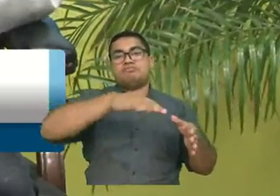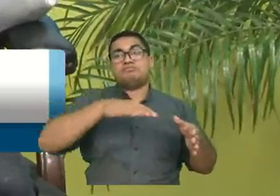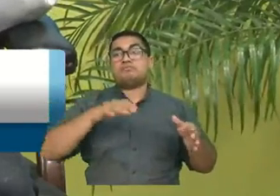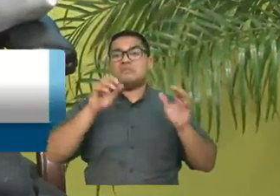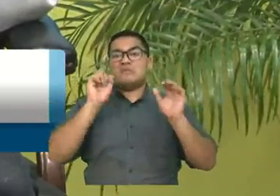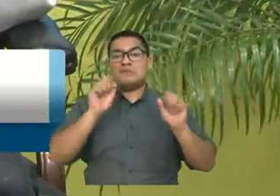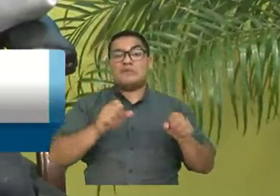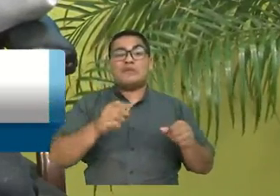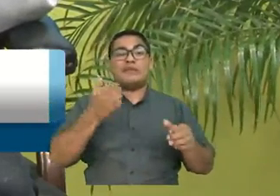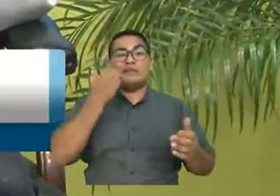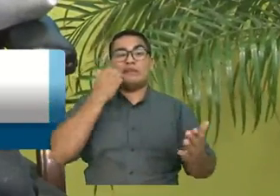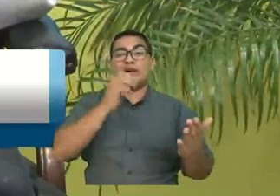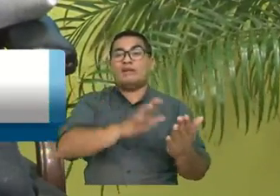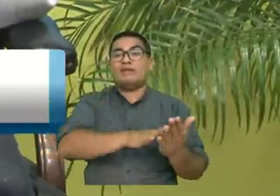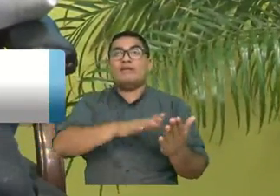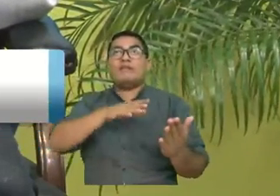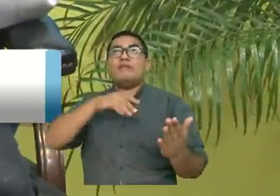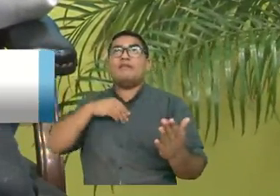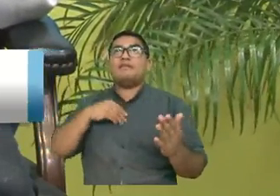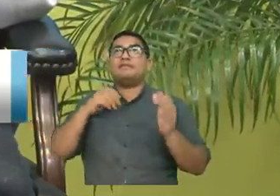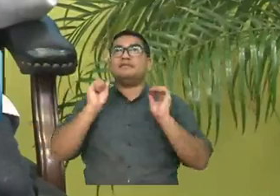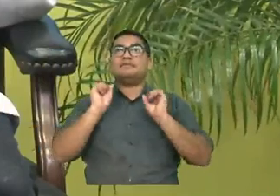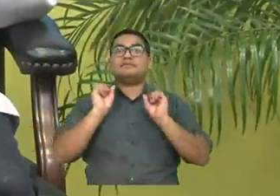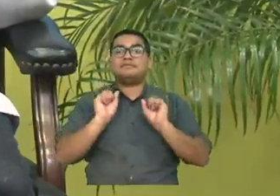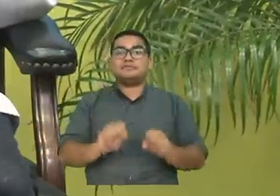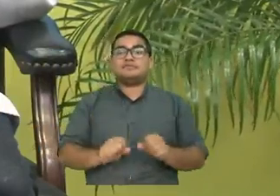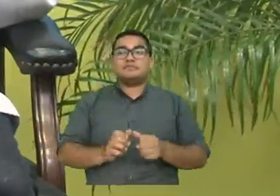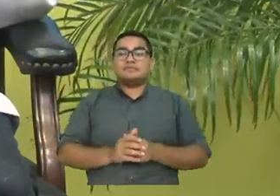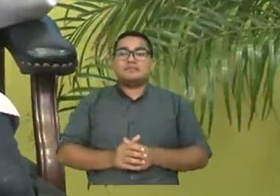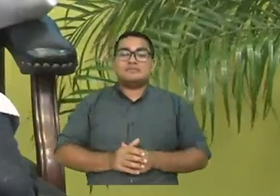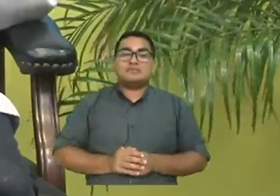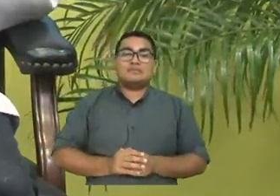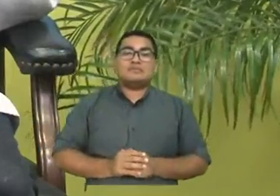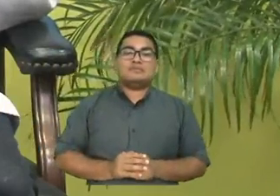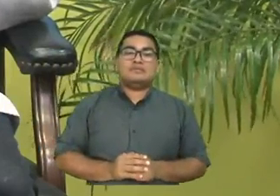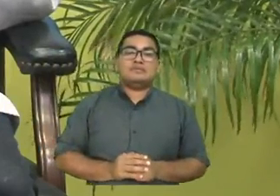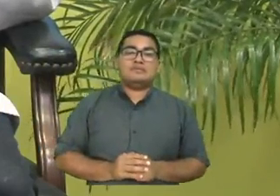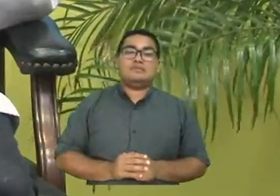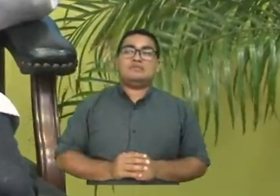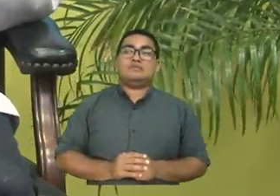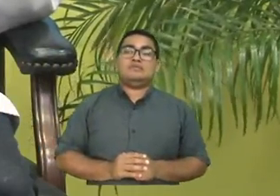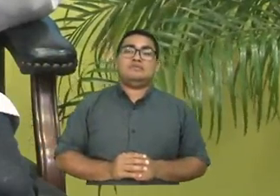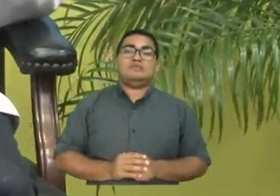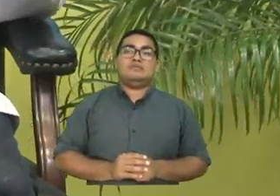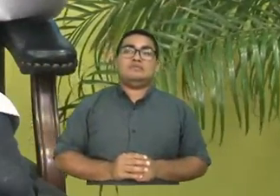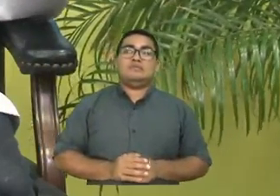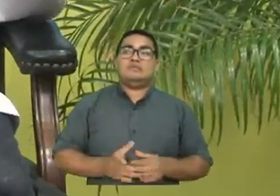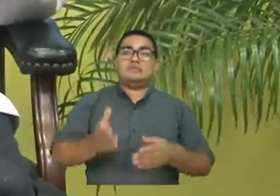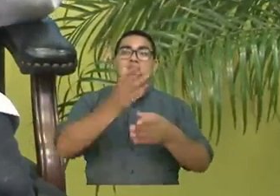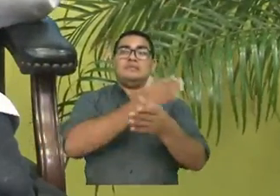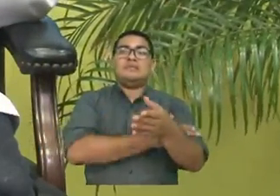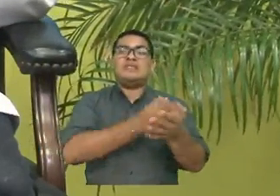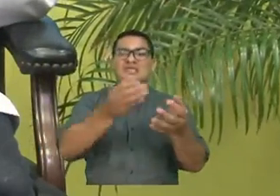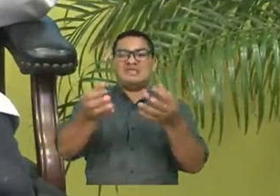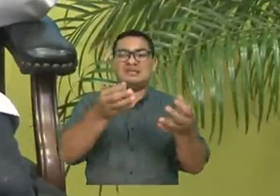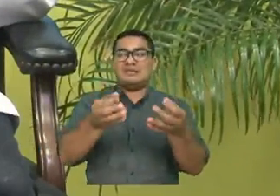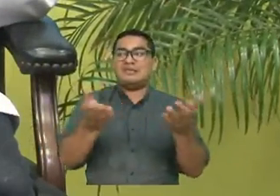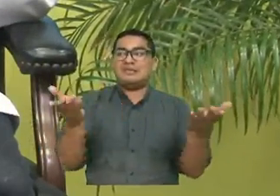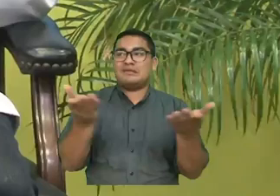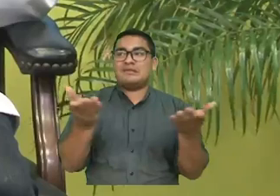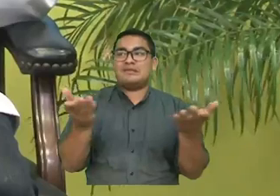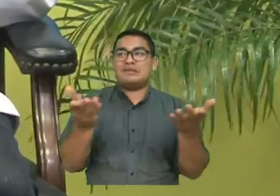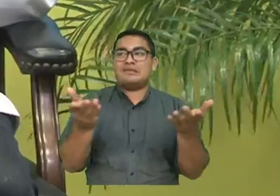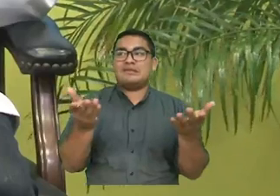Y entra a través del mecanismo que te mencioné, okay, que es el principal. O los mecanismos que mencionamos, porque también el directo que es